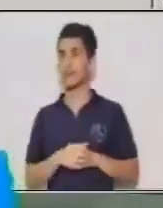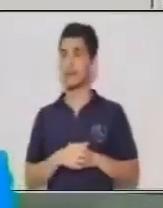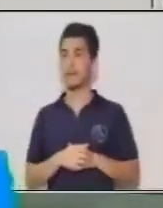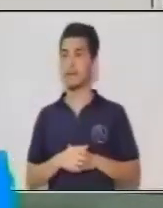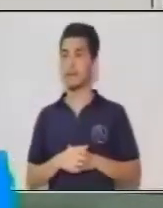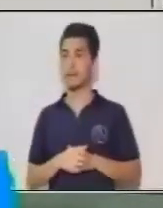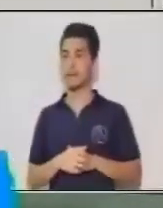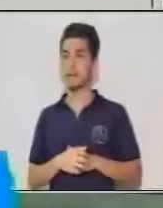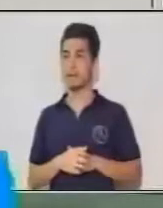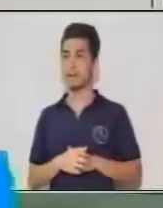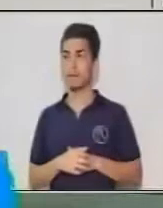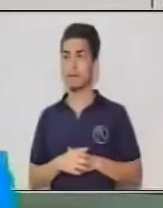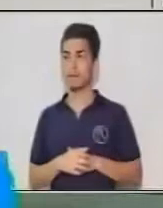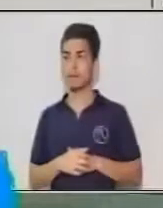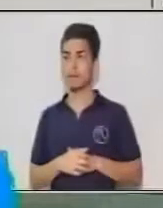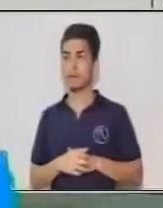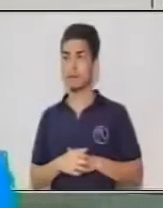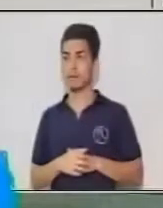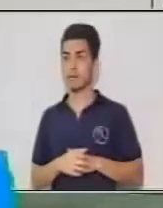lado.